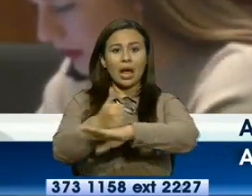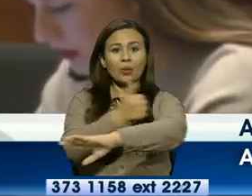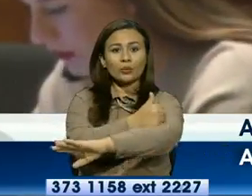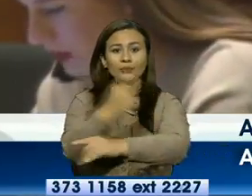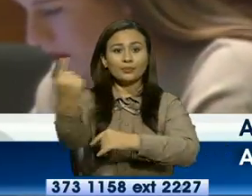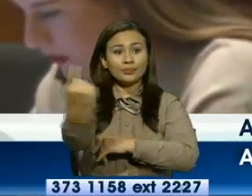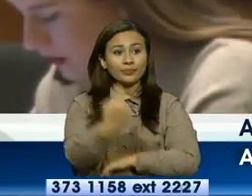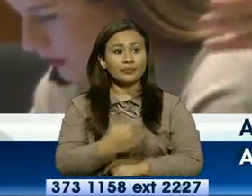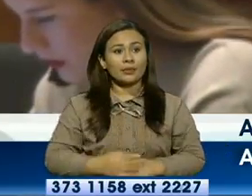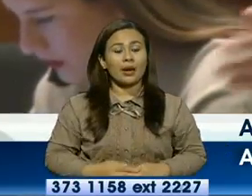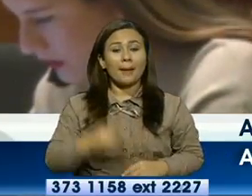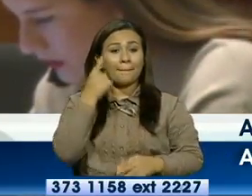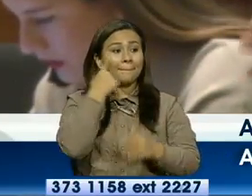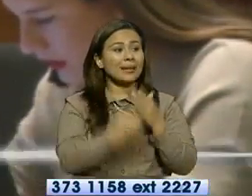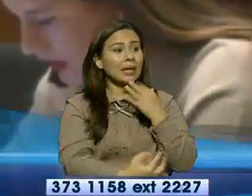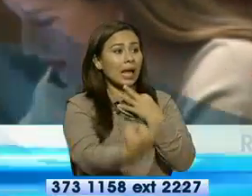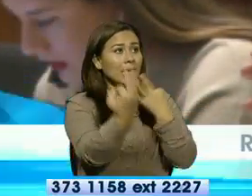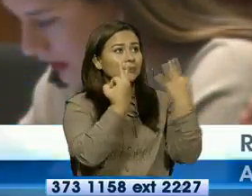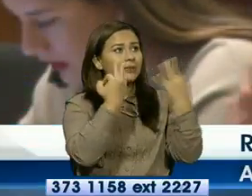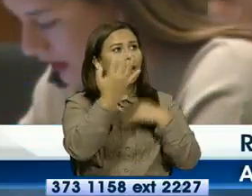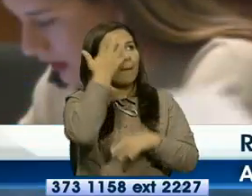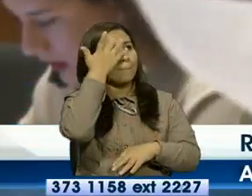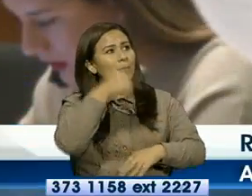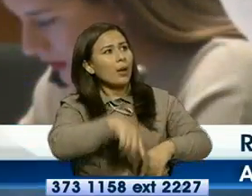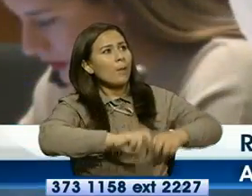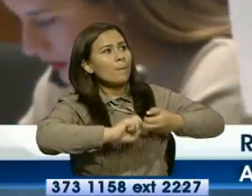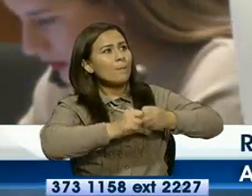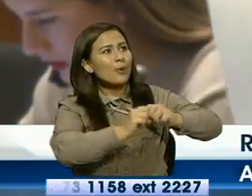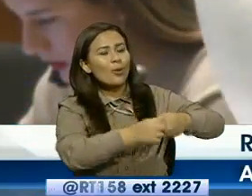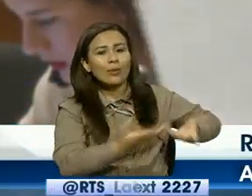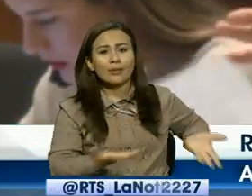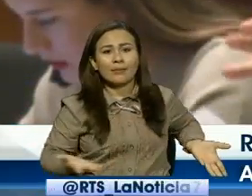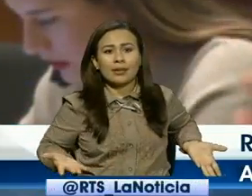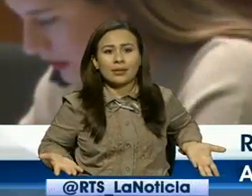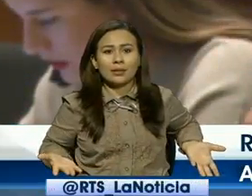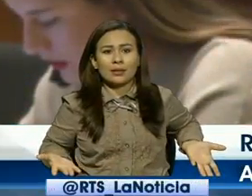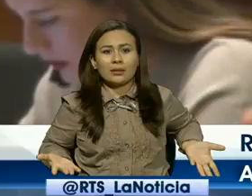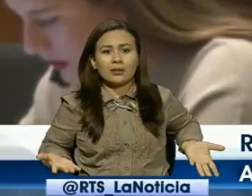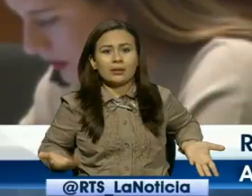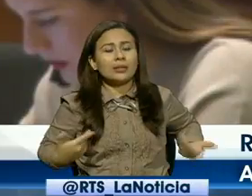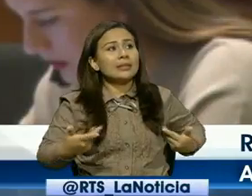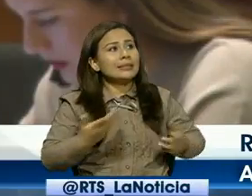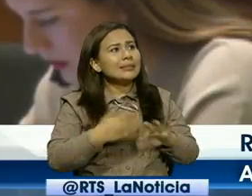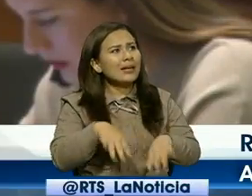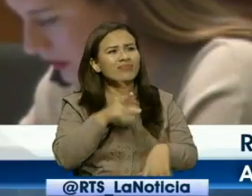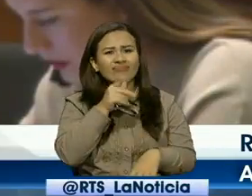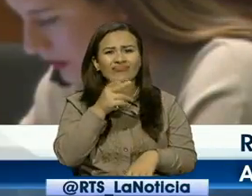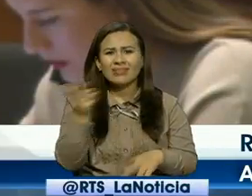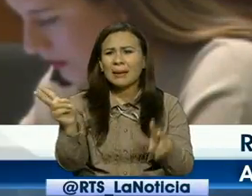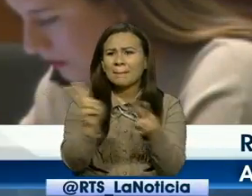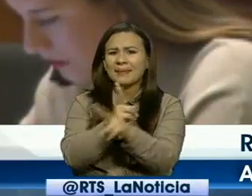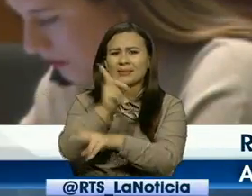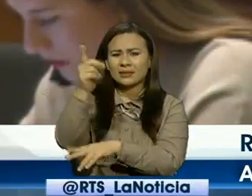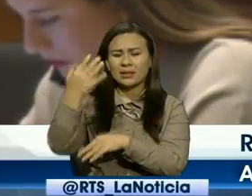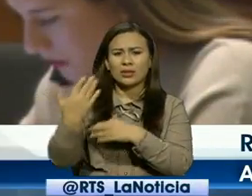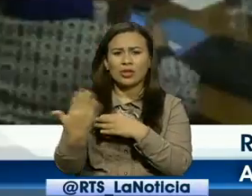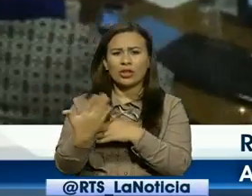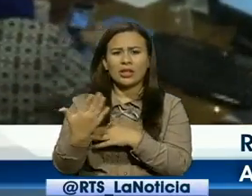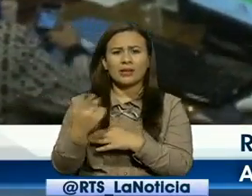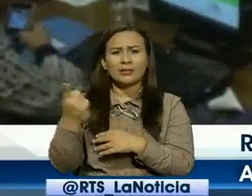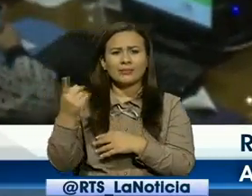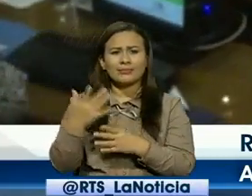autoridades para que indiquen cuáles son las razones por las que se ha llegado a esta hecatombe en la frontera